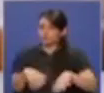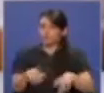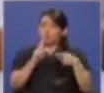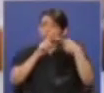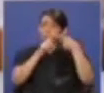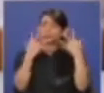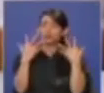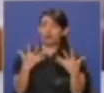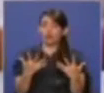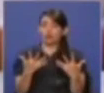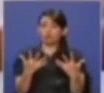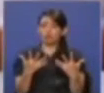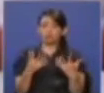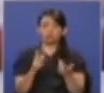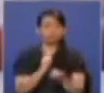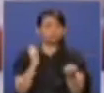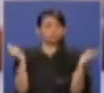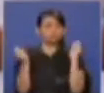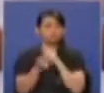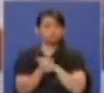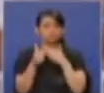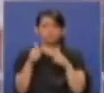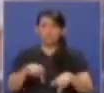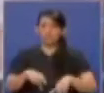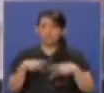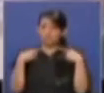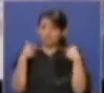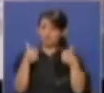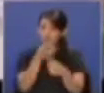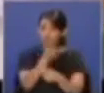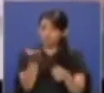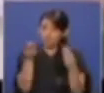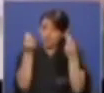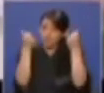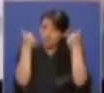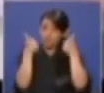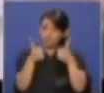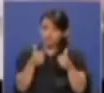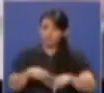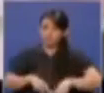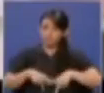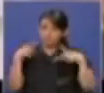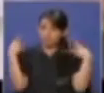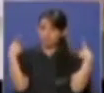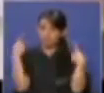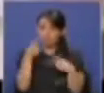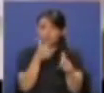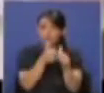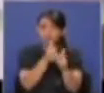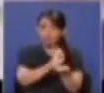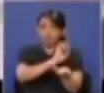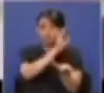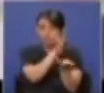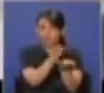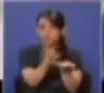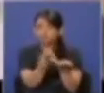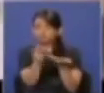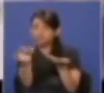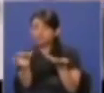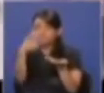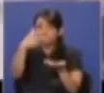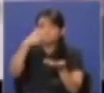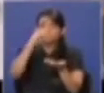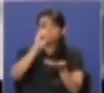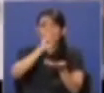ellas, trascendental para la calidad de vida, para el buen vivir de los ecuatorianos que viven en Montecristi, en particular